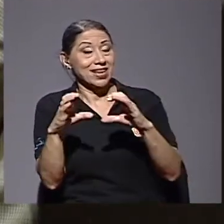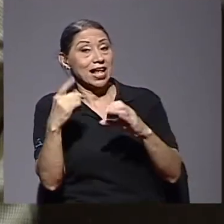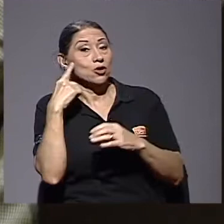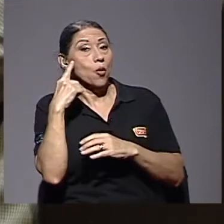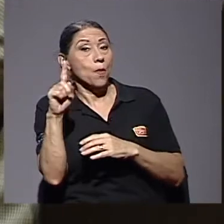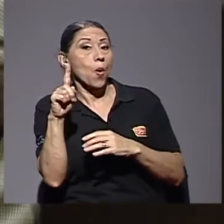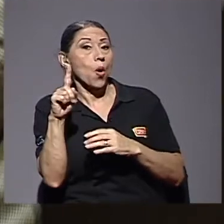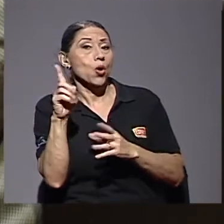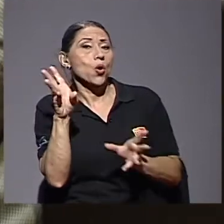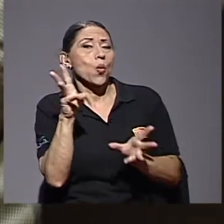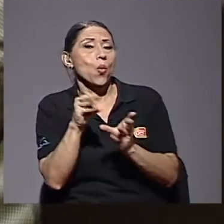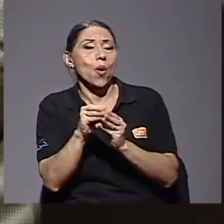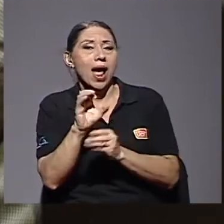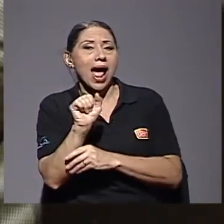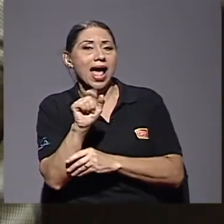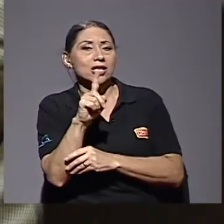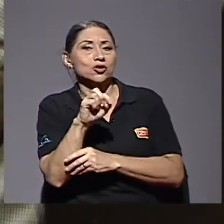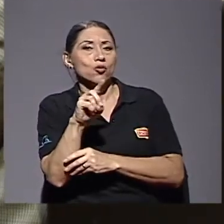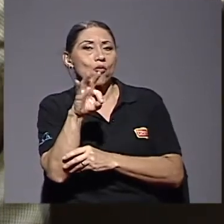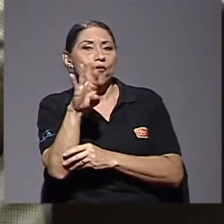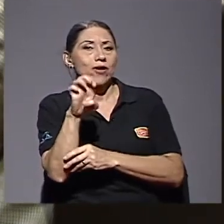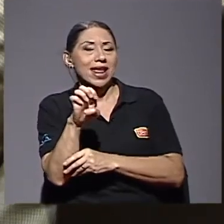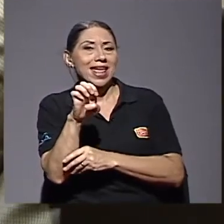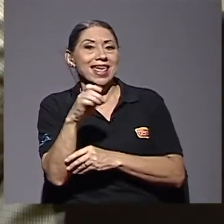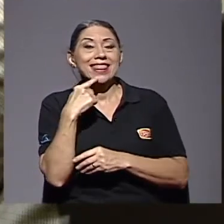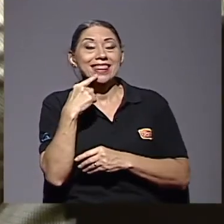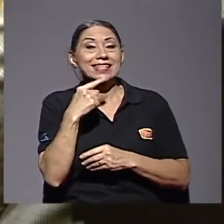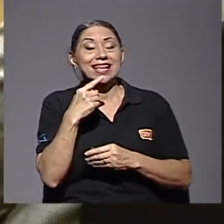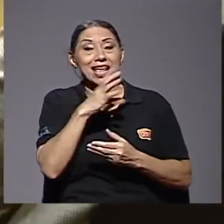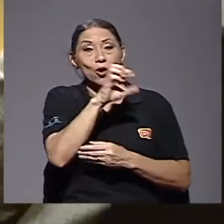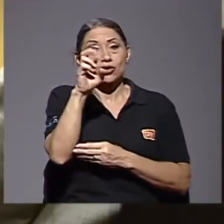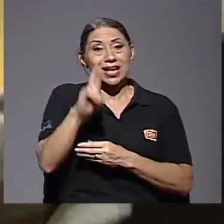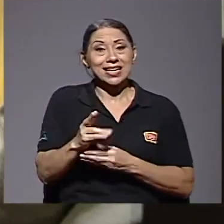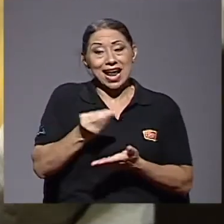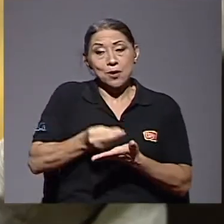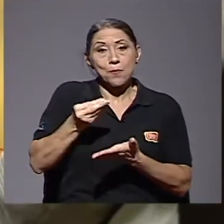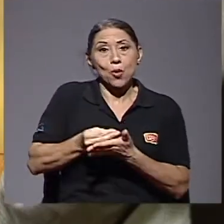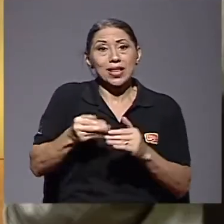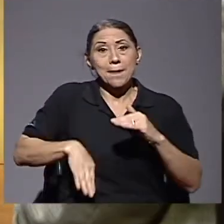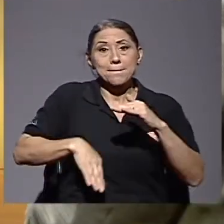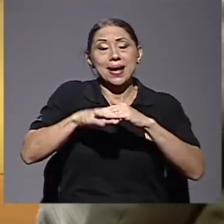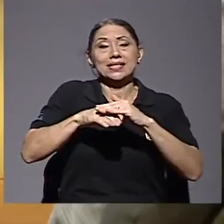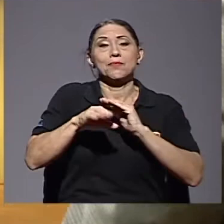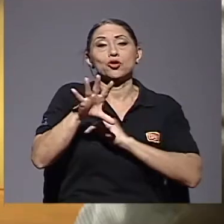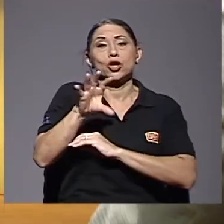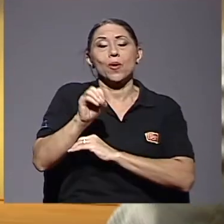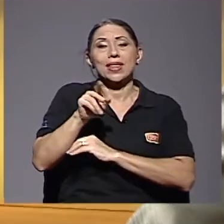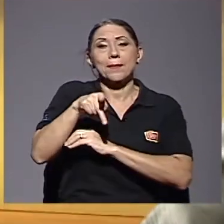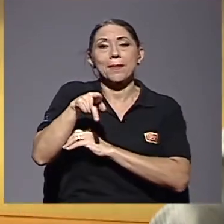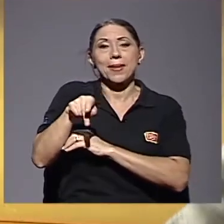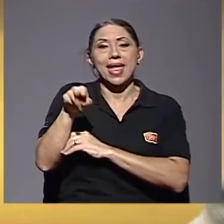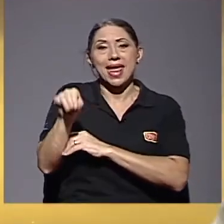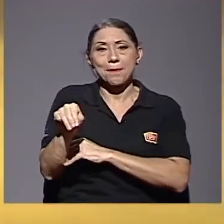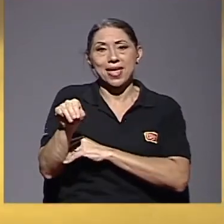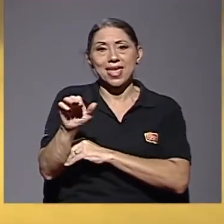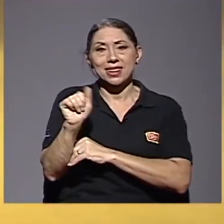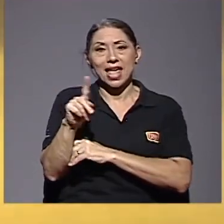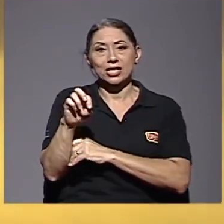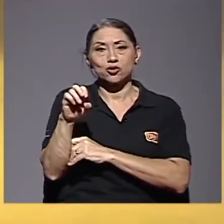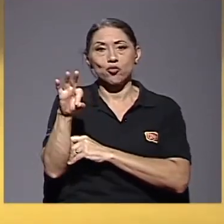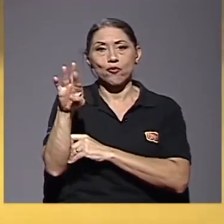importa como máximo 50 ppm de azufre. Panamá también es el mismo diésel. Correcto. De